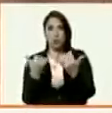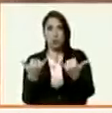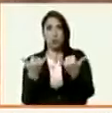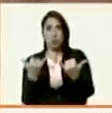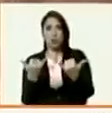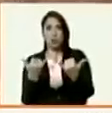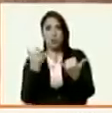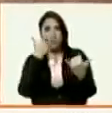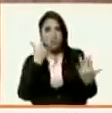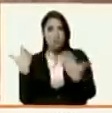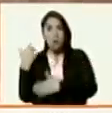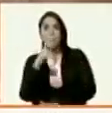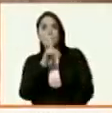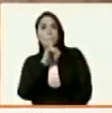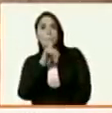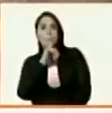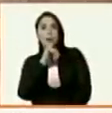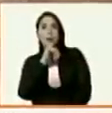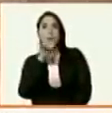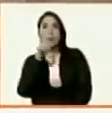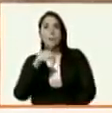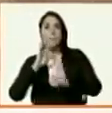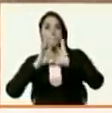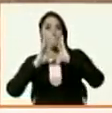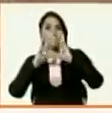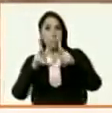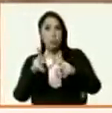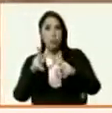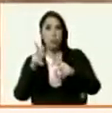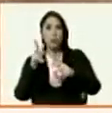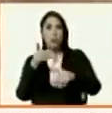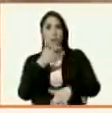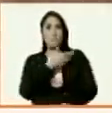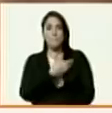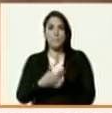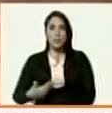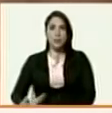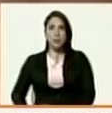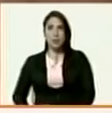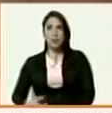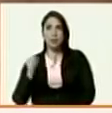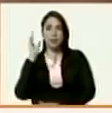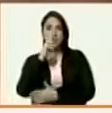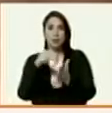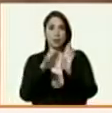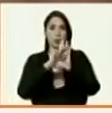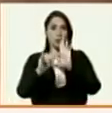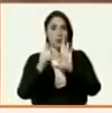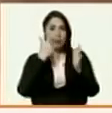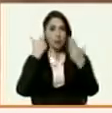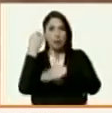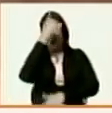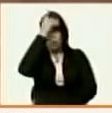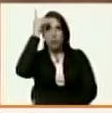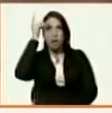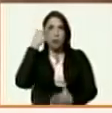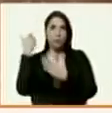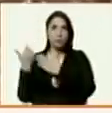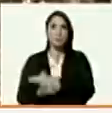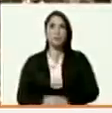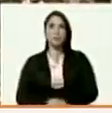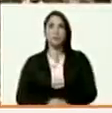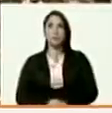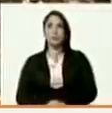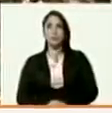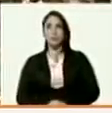Indira López, y también ofrecerá detalles el presidente de la Asamblea Nacional Constituyente, Diosdado Cabello. Buenas tardes, Indira.